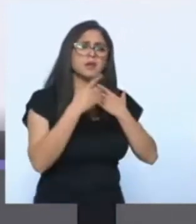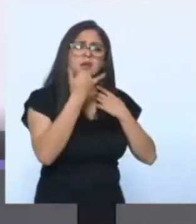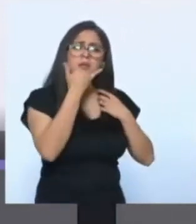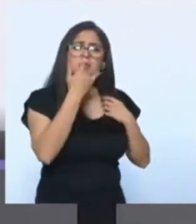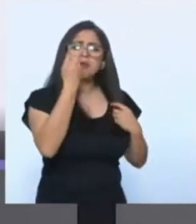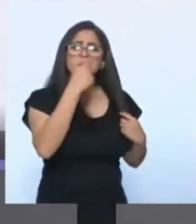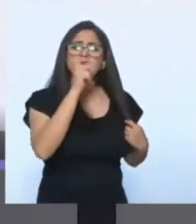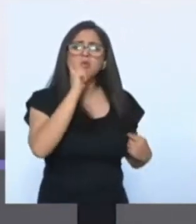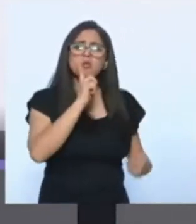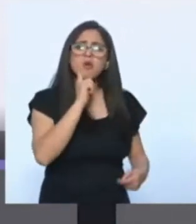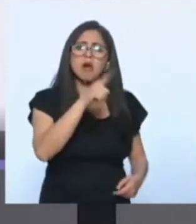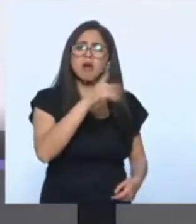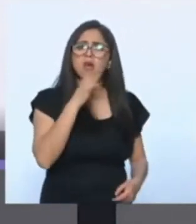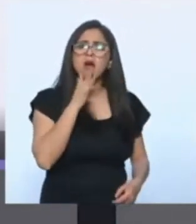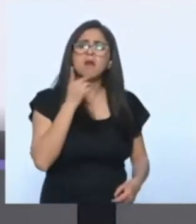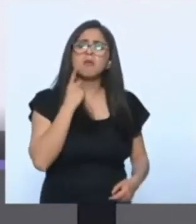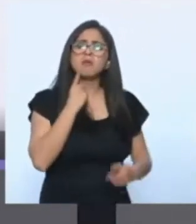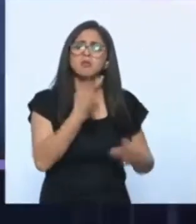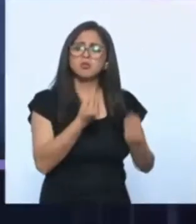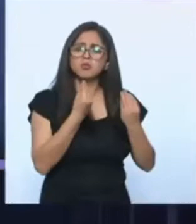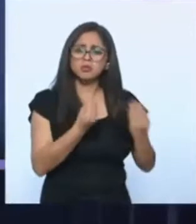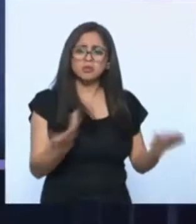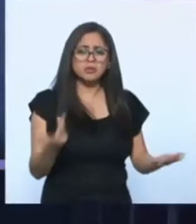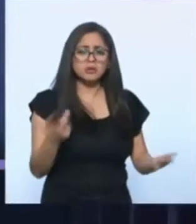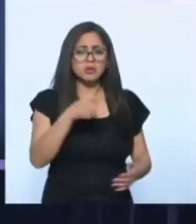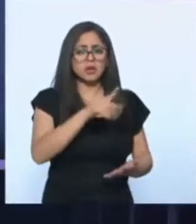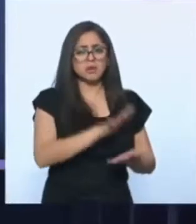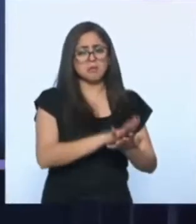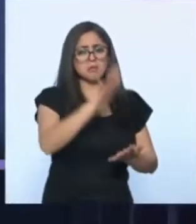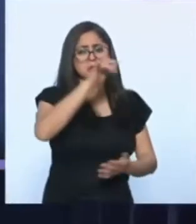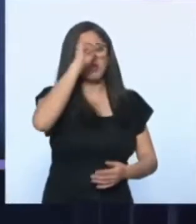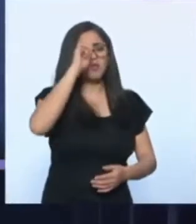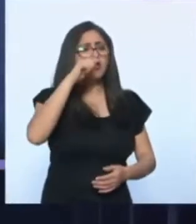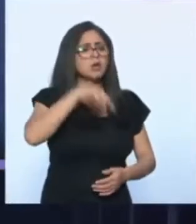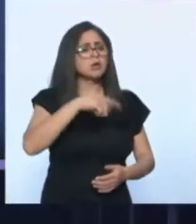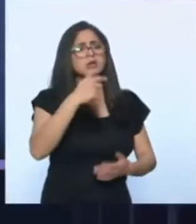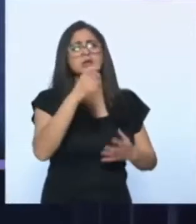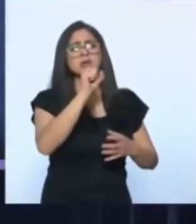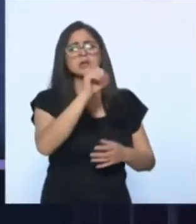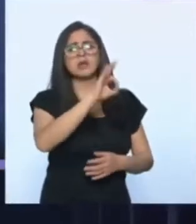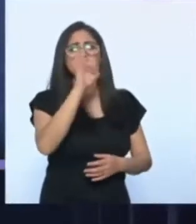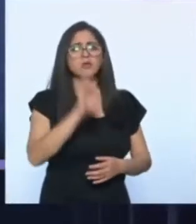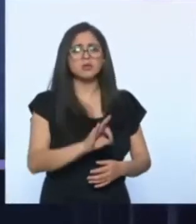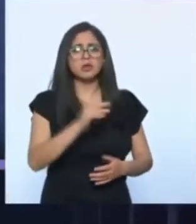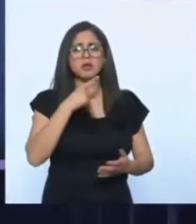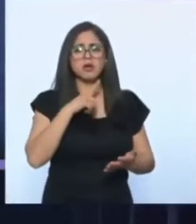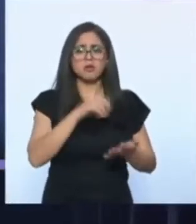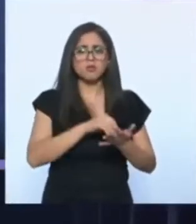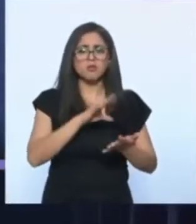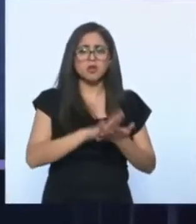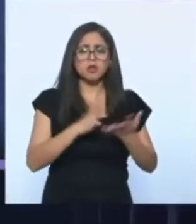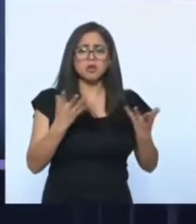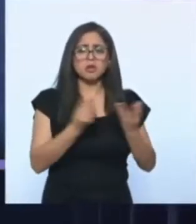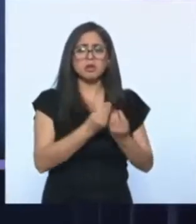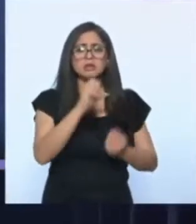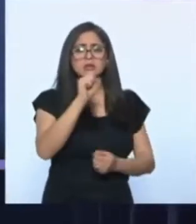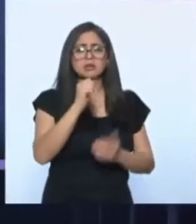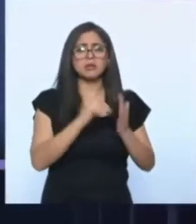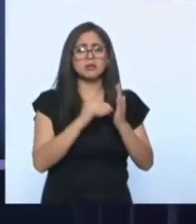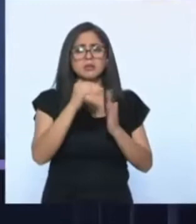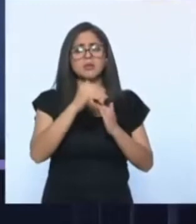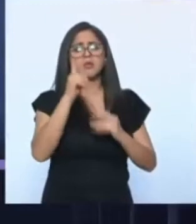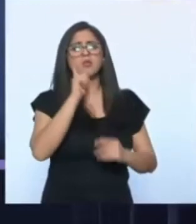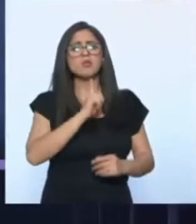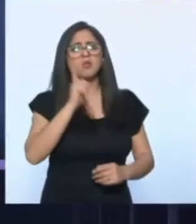la Ciudad de México somos 60% más, inclusive, pues así está establecido, somos más de 60 millones de